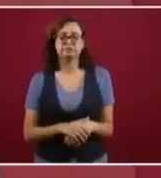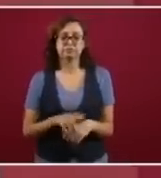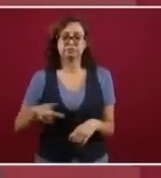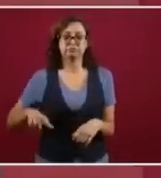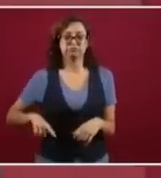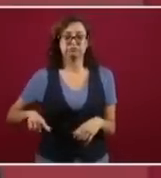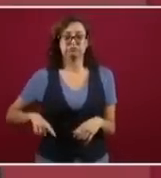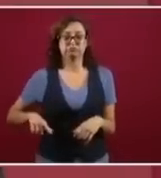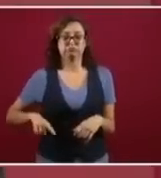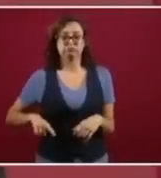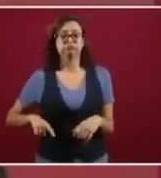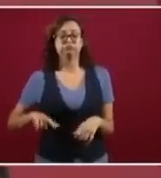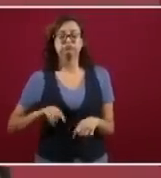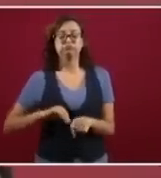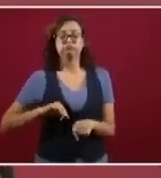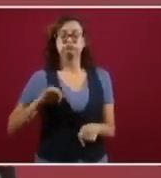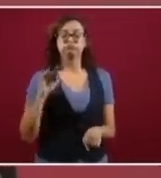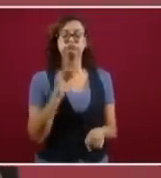régimen.